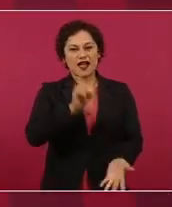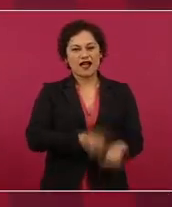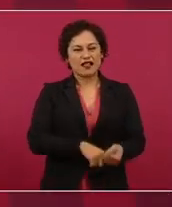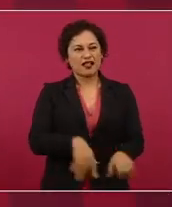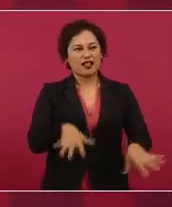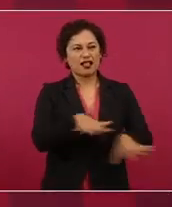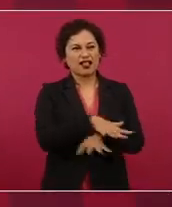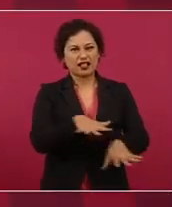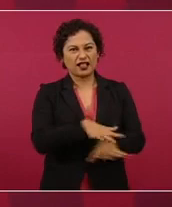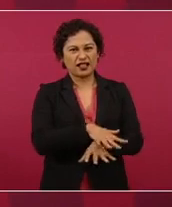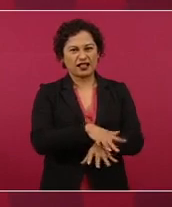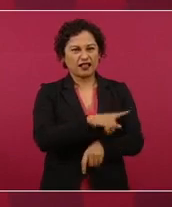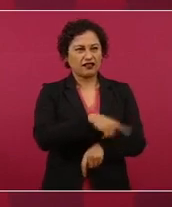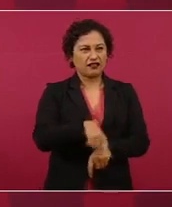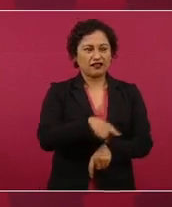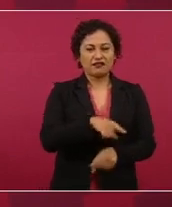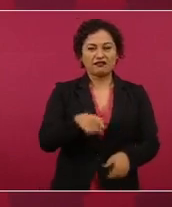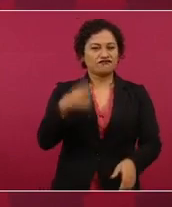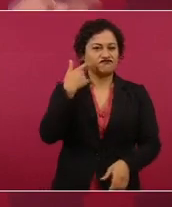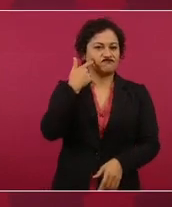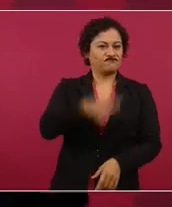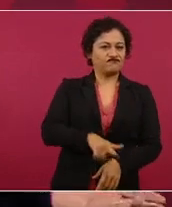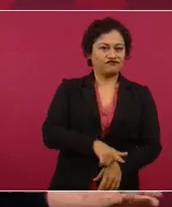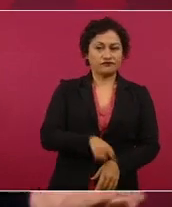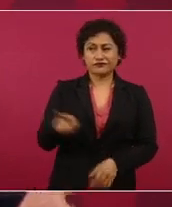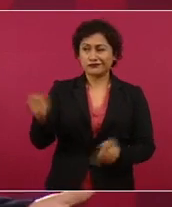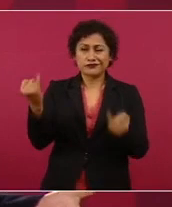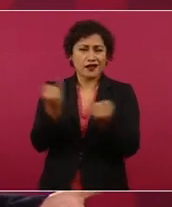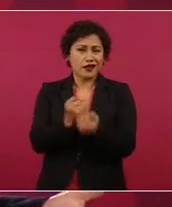ya eso no. Pero luego,